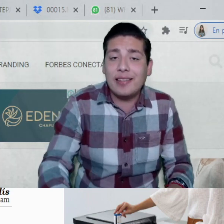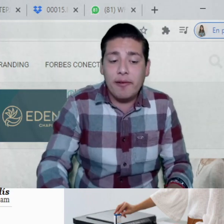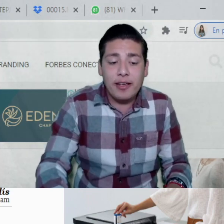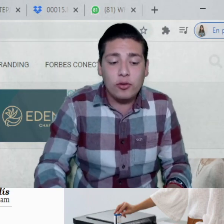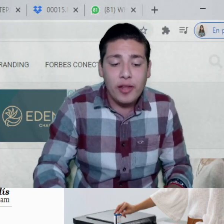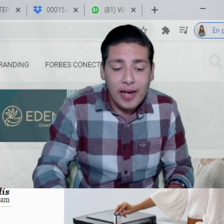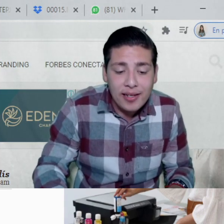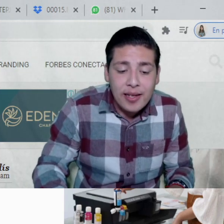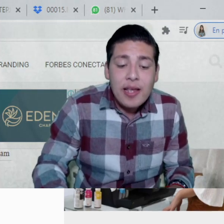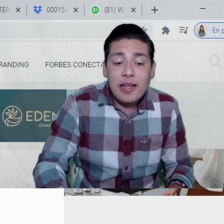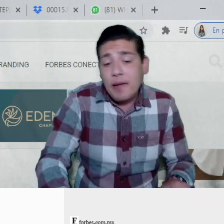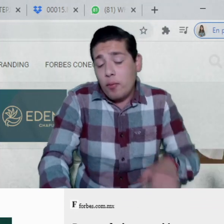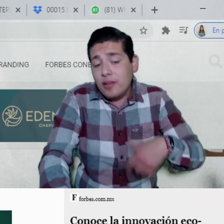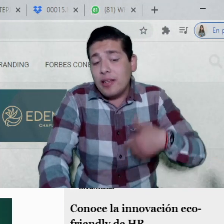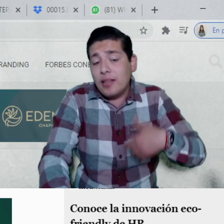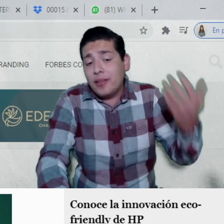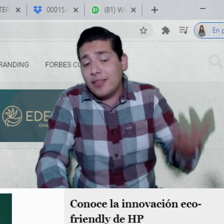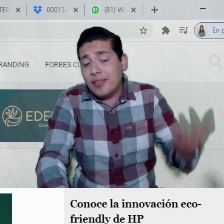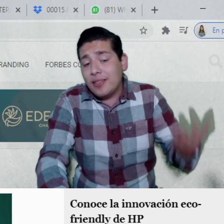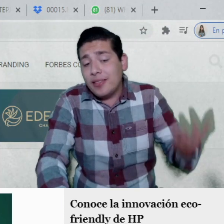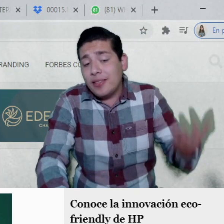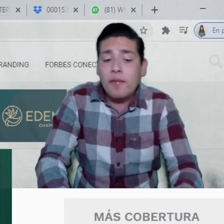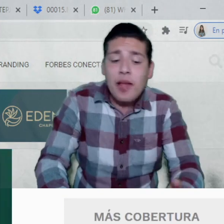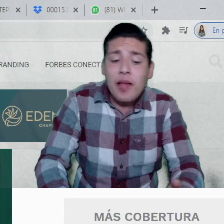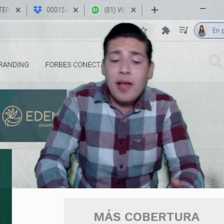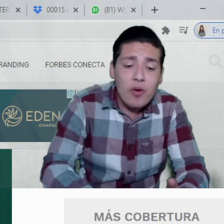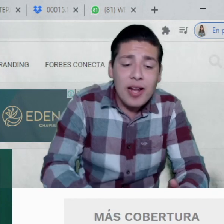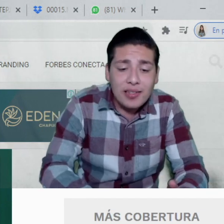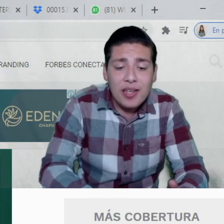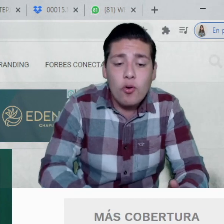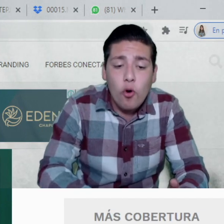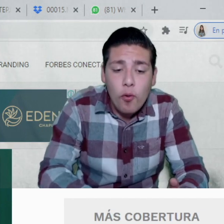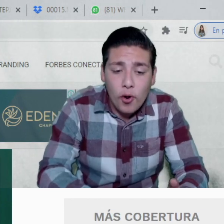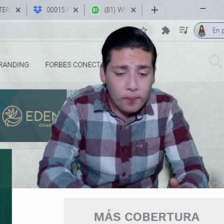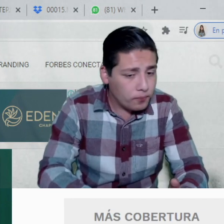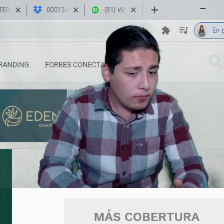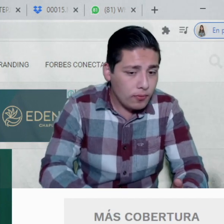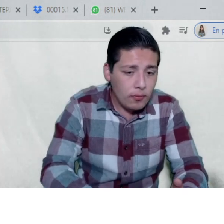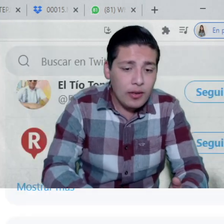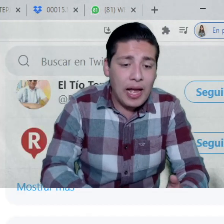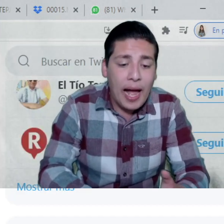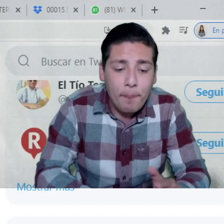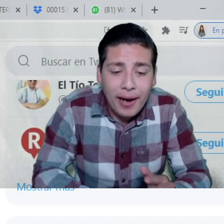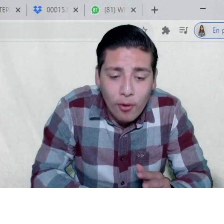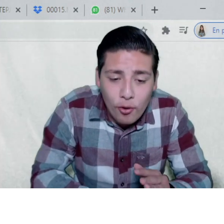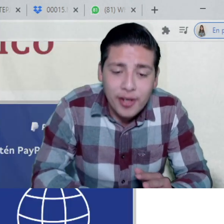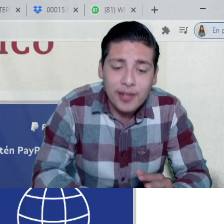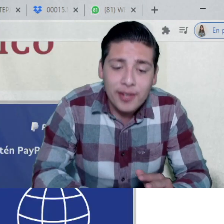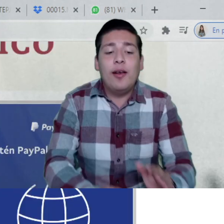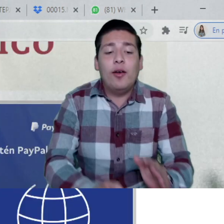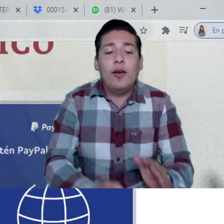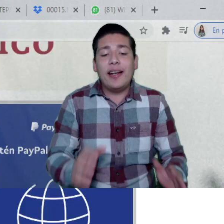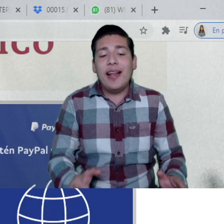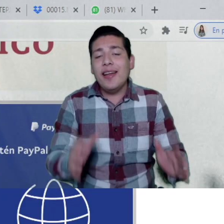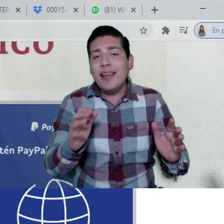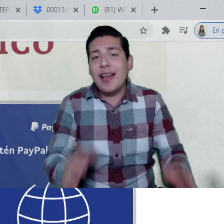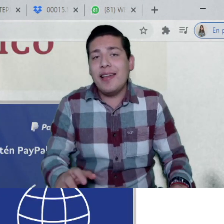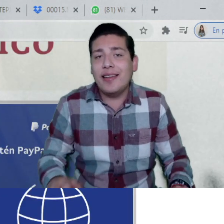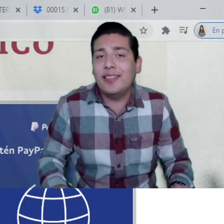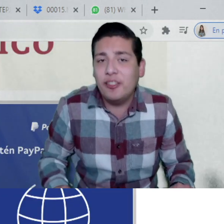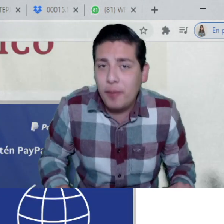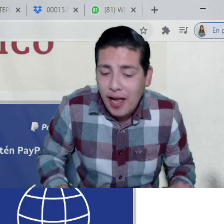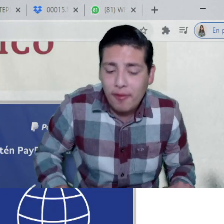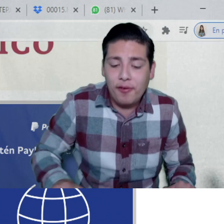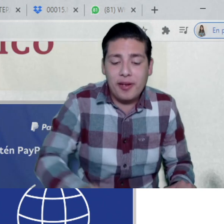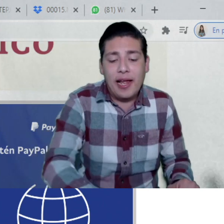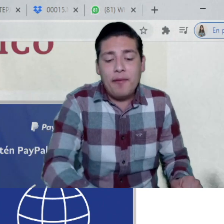al desabasto de gas, y pues a pesar de ello aún así hubo apagones. Lo que nada ni nadie